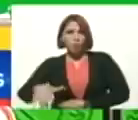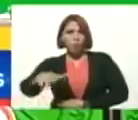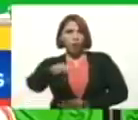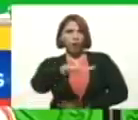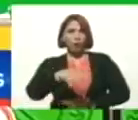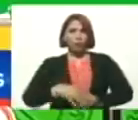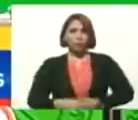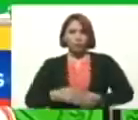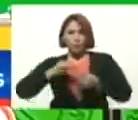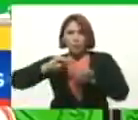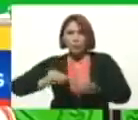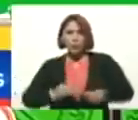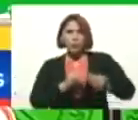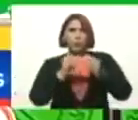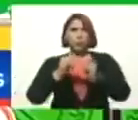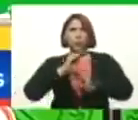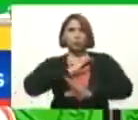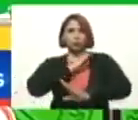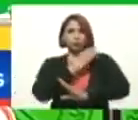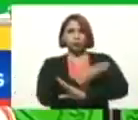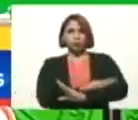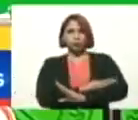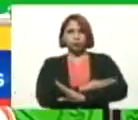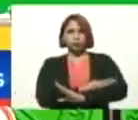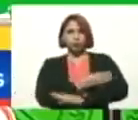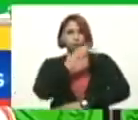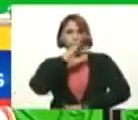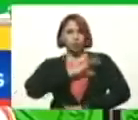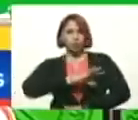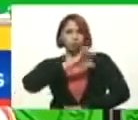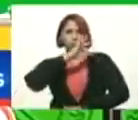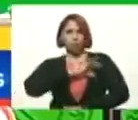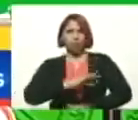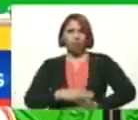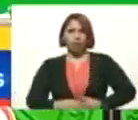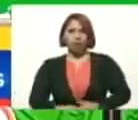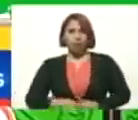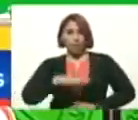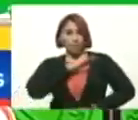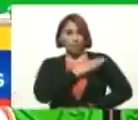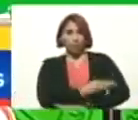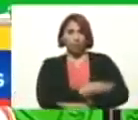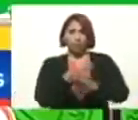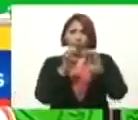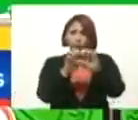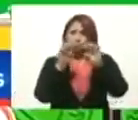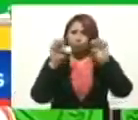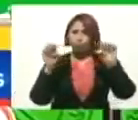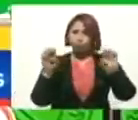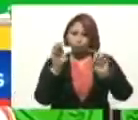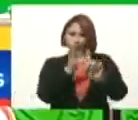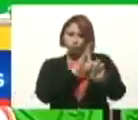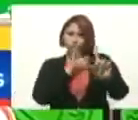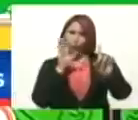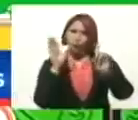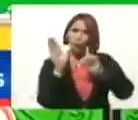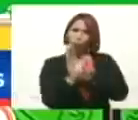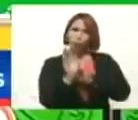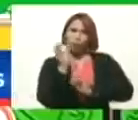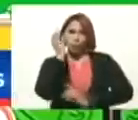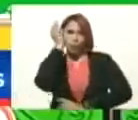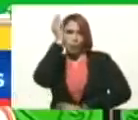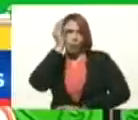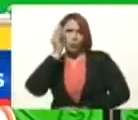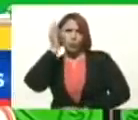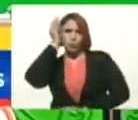La recuperación y el fortalecimiento del poder social, el poder de la educación, de la cultura, de la